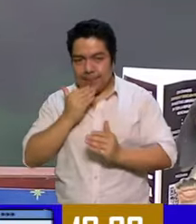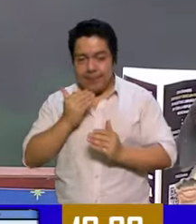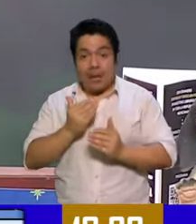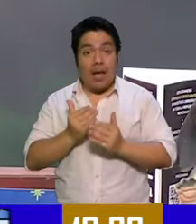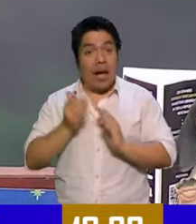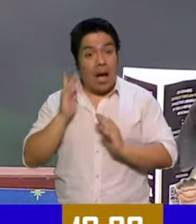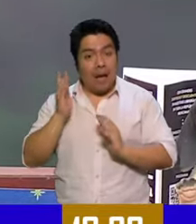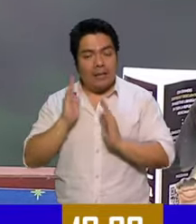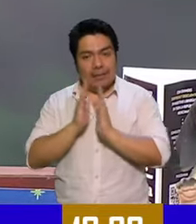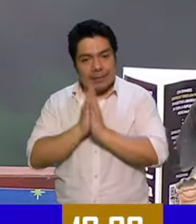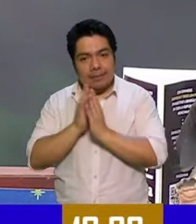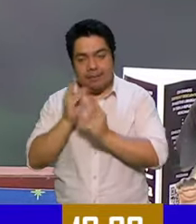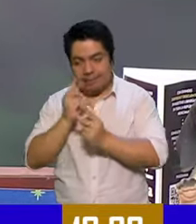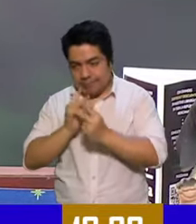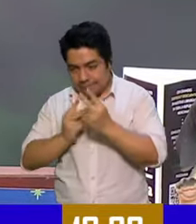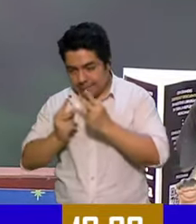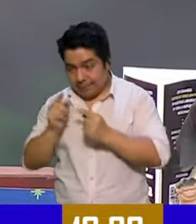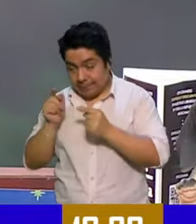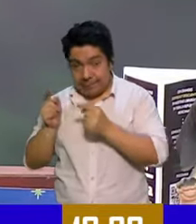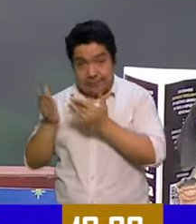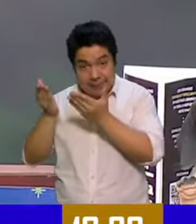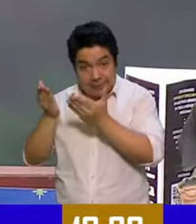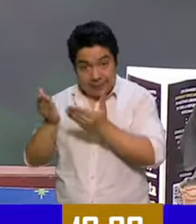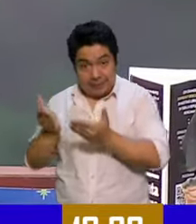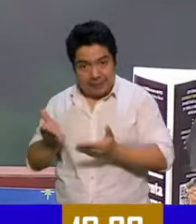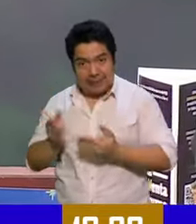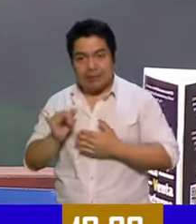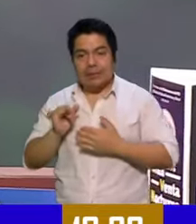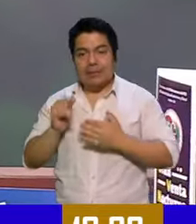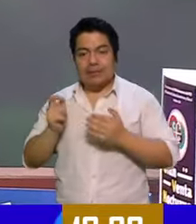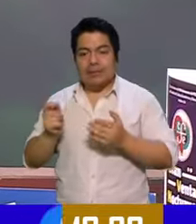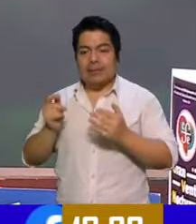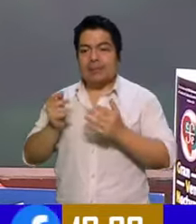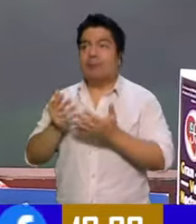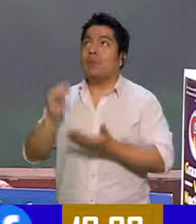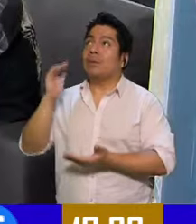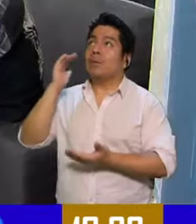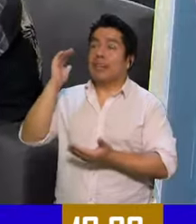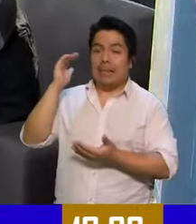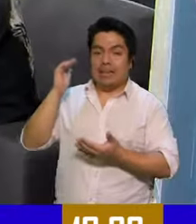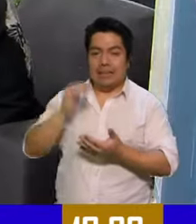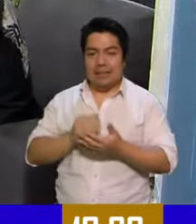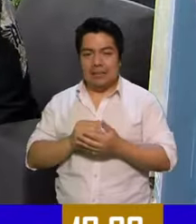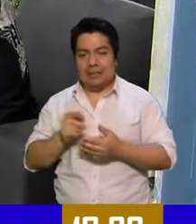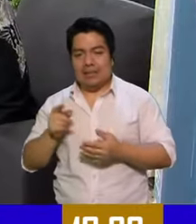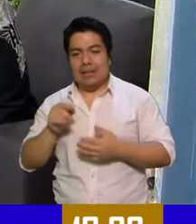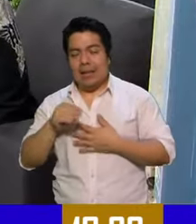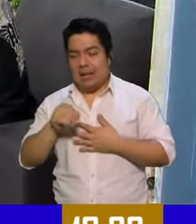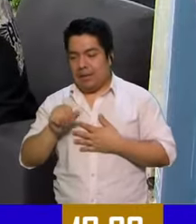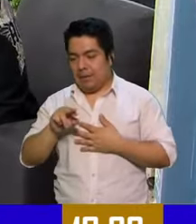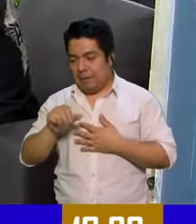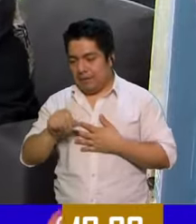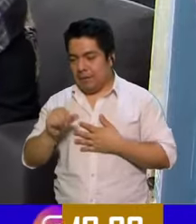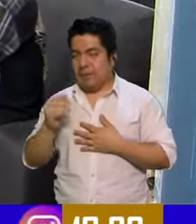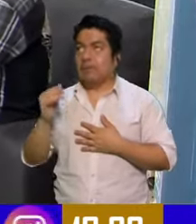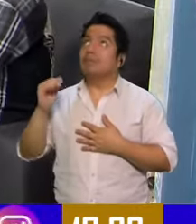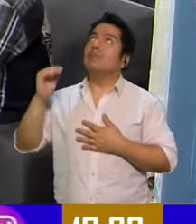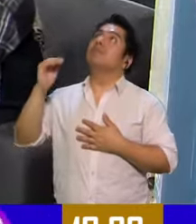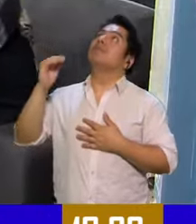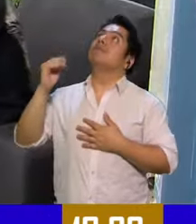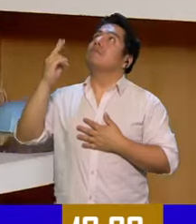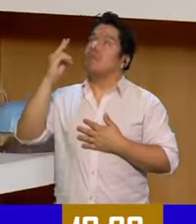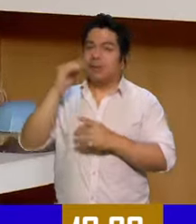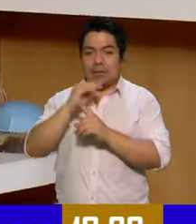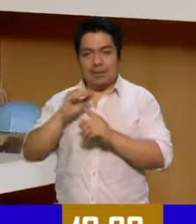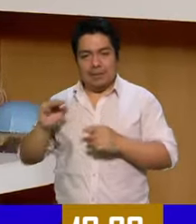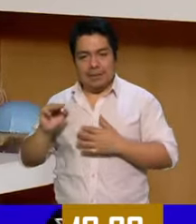que al fin encontramos a alguien a quien le queda la silla de la señora, porque Mariana mide como 2 metros y medio, entonces sí te